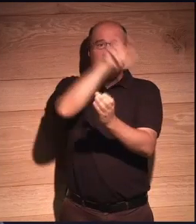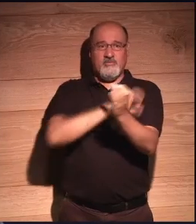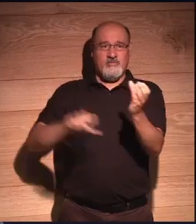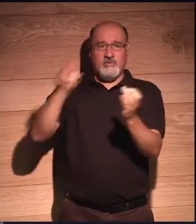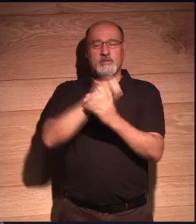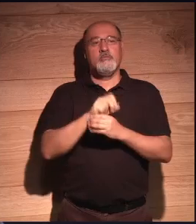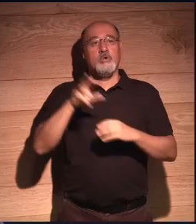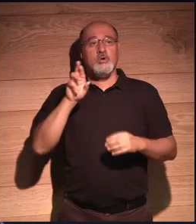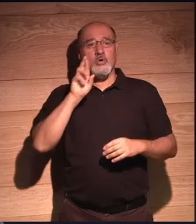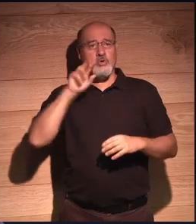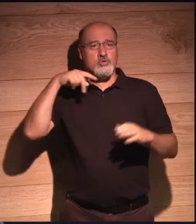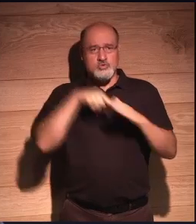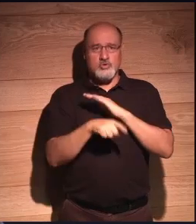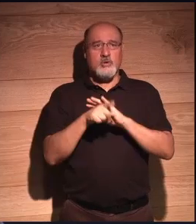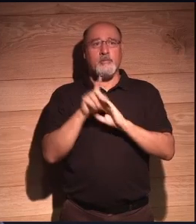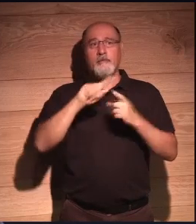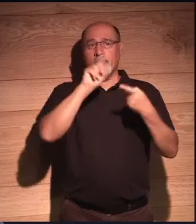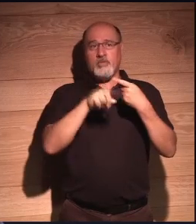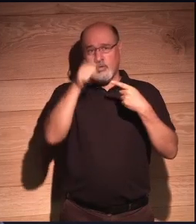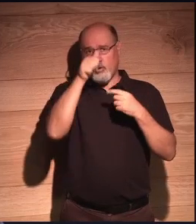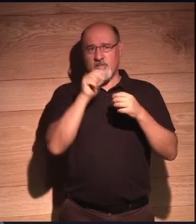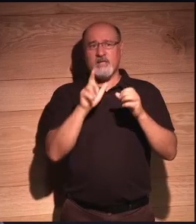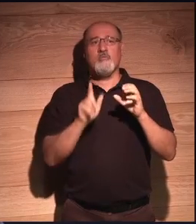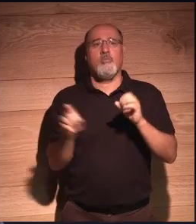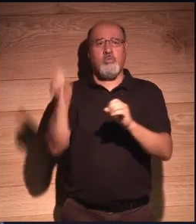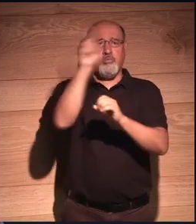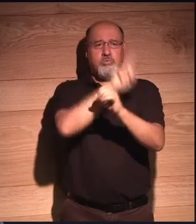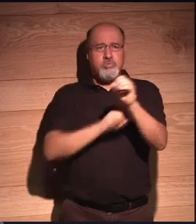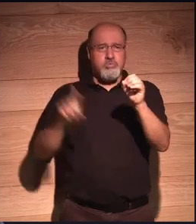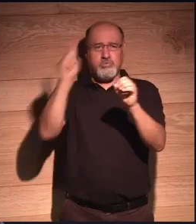hicieron el primer paseo espacial, pusieron al primer hombre en órbita,